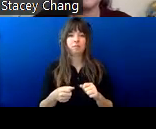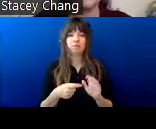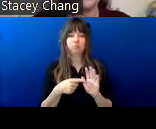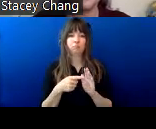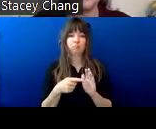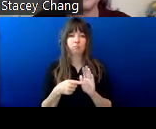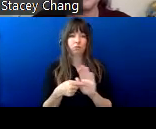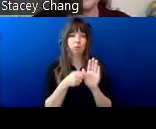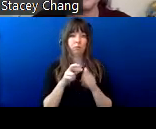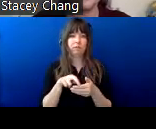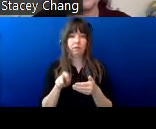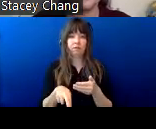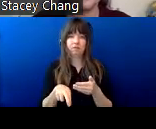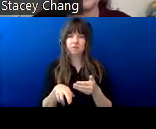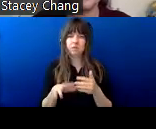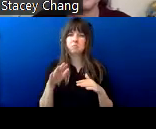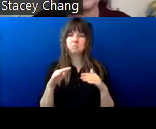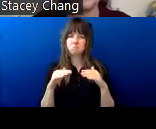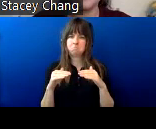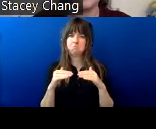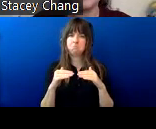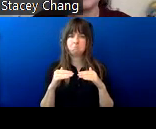Y es bastante